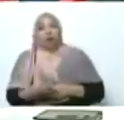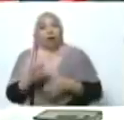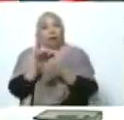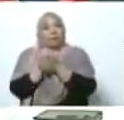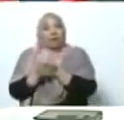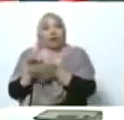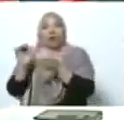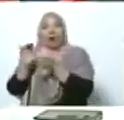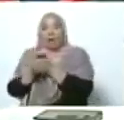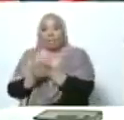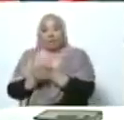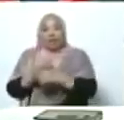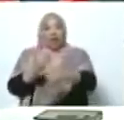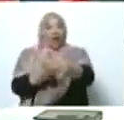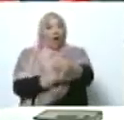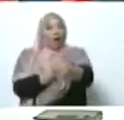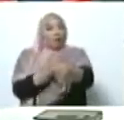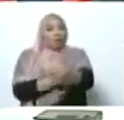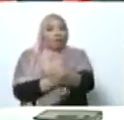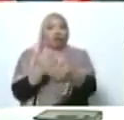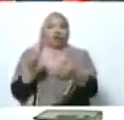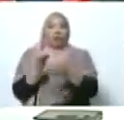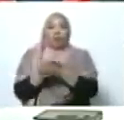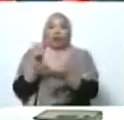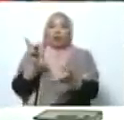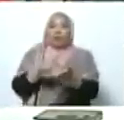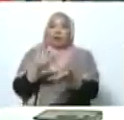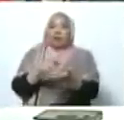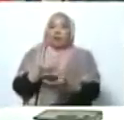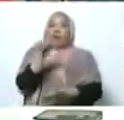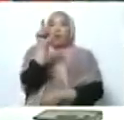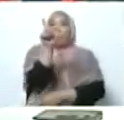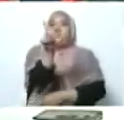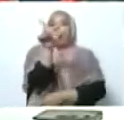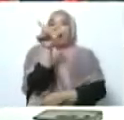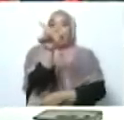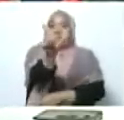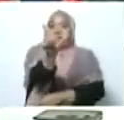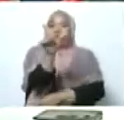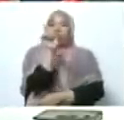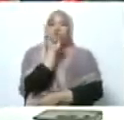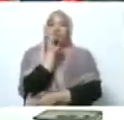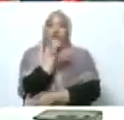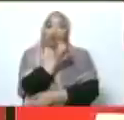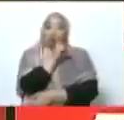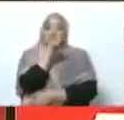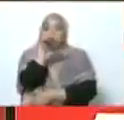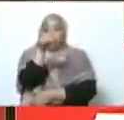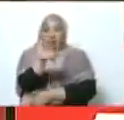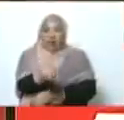queridos hermanos y hermanas del Partido Socialista Unido de Venezuela, estos nombres que hemos